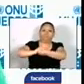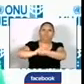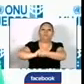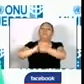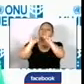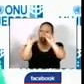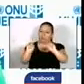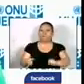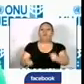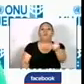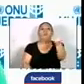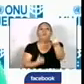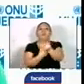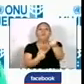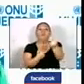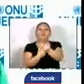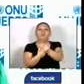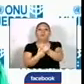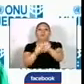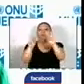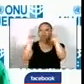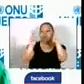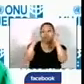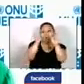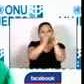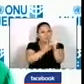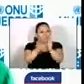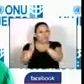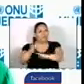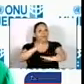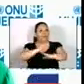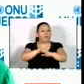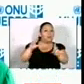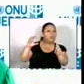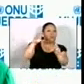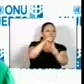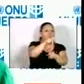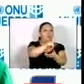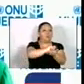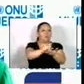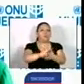fortalecer también los planes de prevención de la violencia en las escuelas.